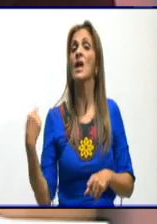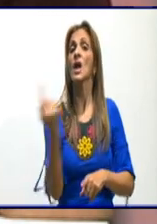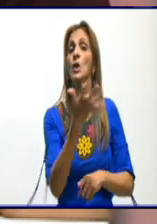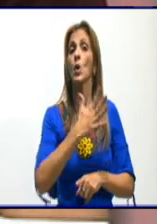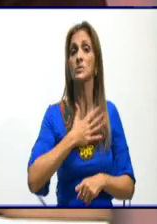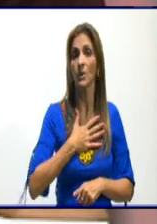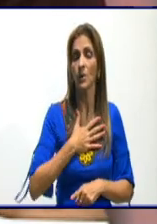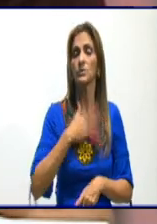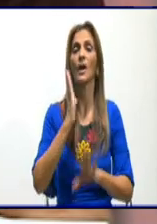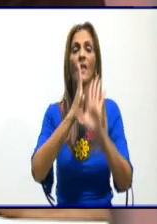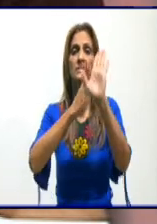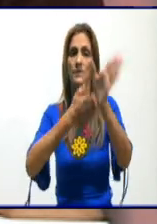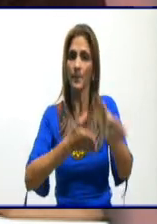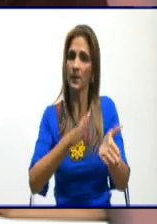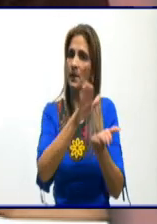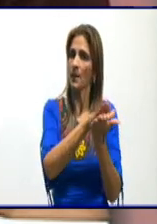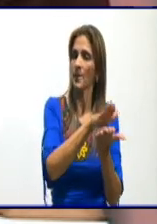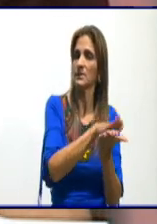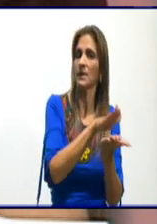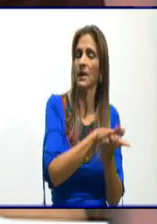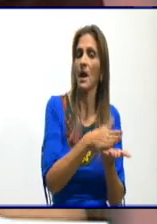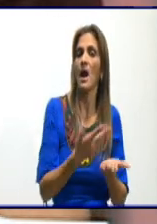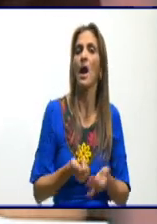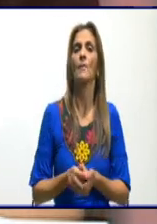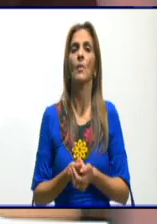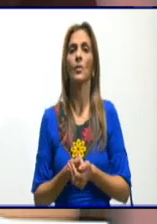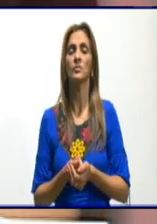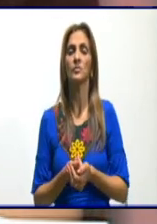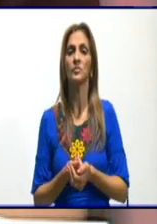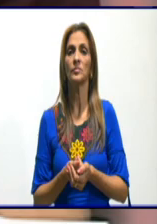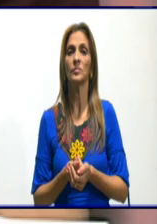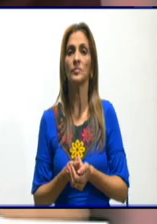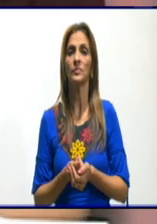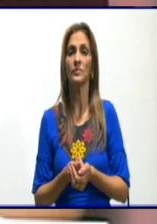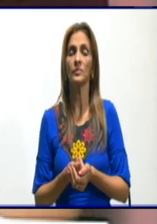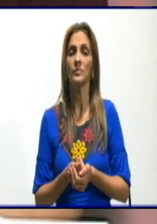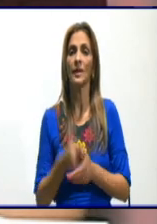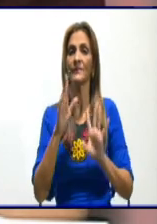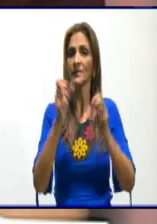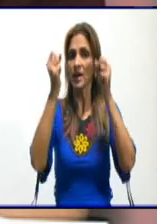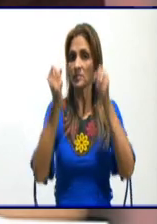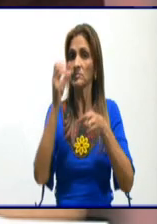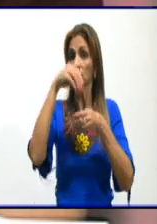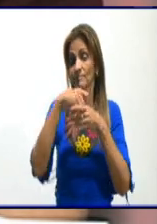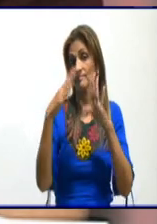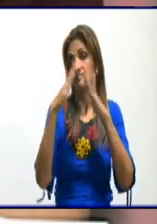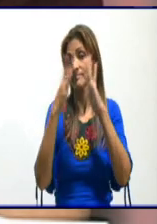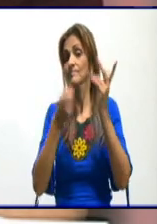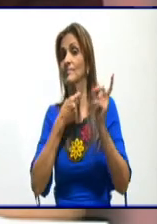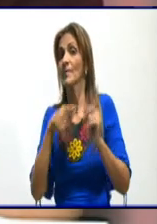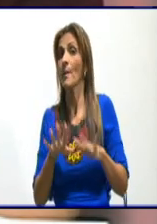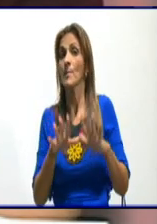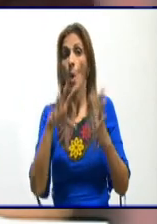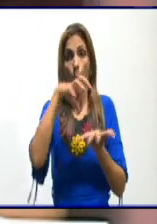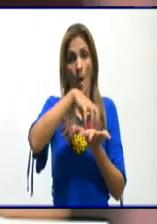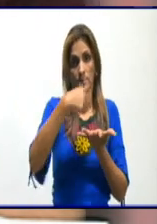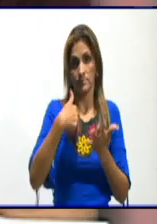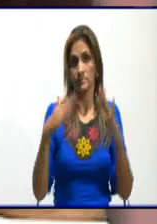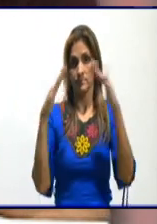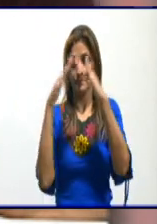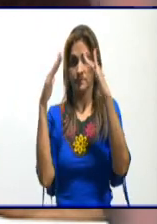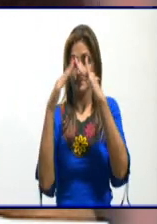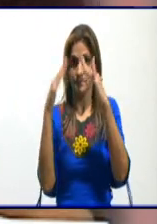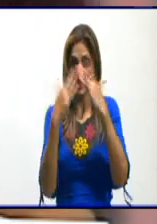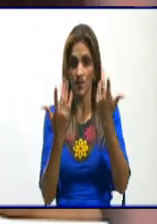de la disciplina que tengamos en las zonas que estamos confinando en la ciudad, que cada día están siendo, en lugar de